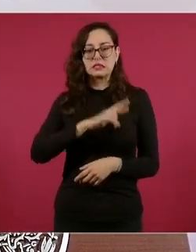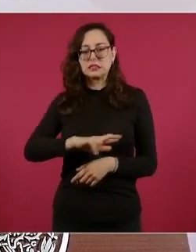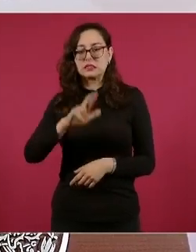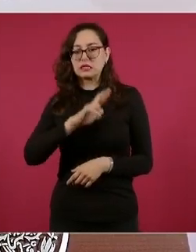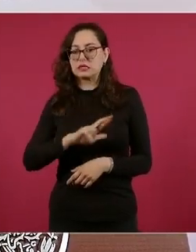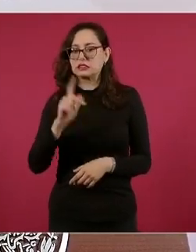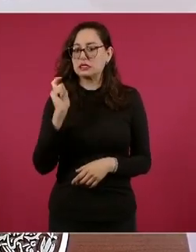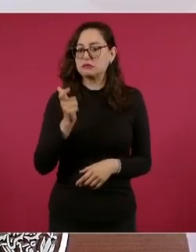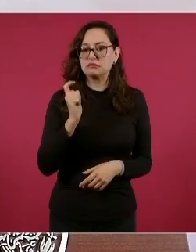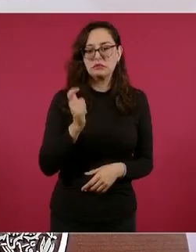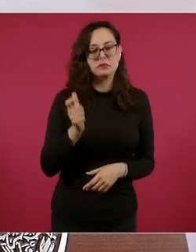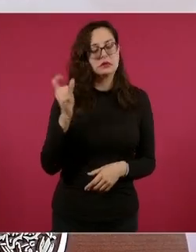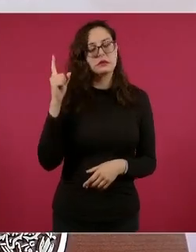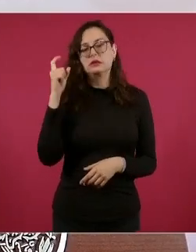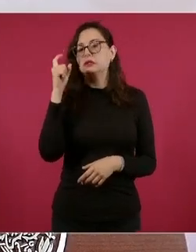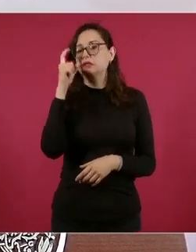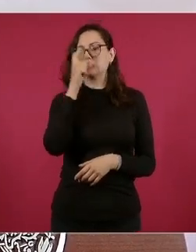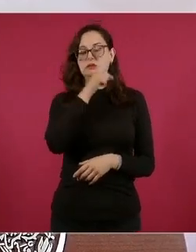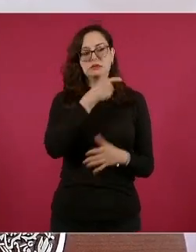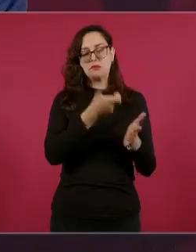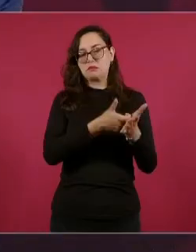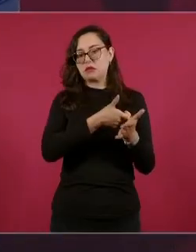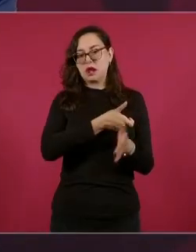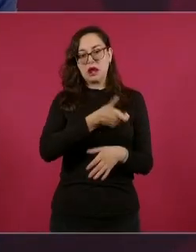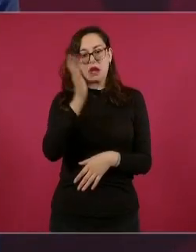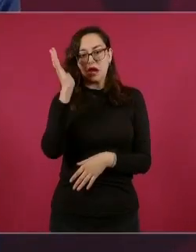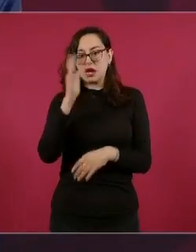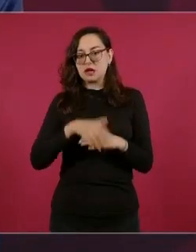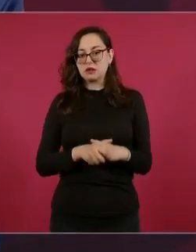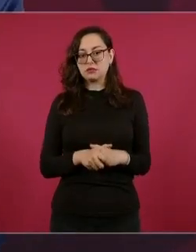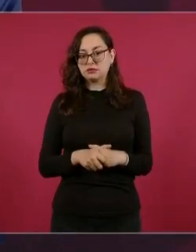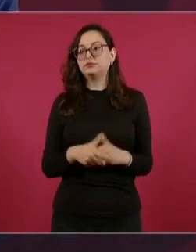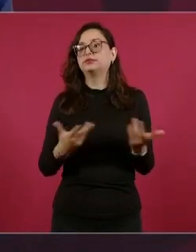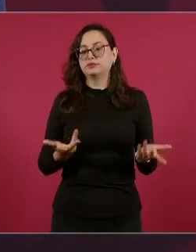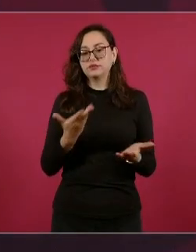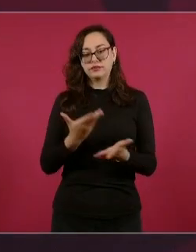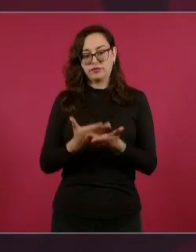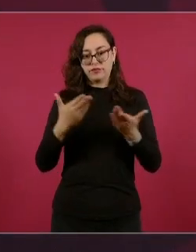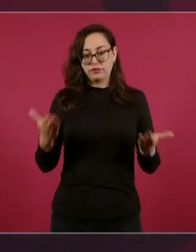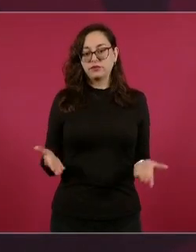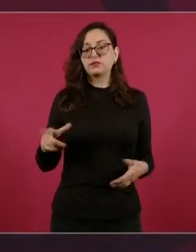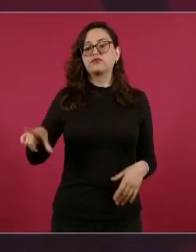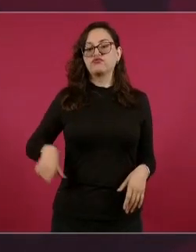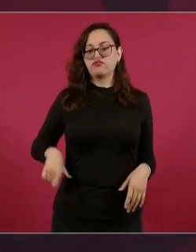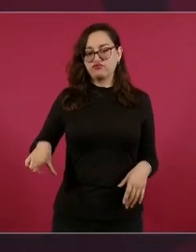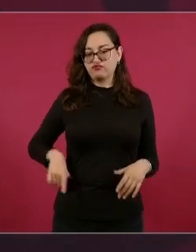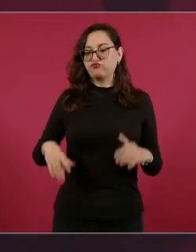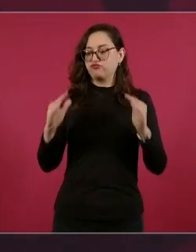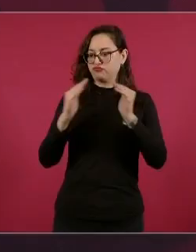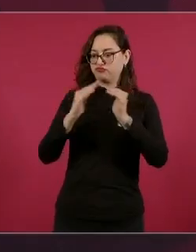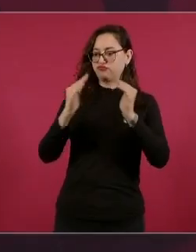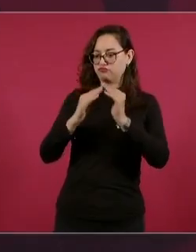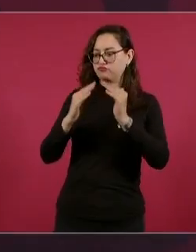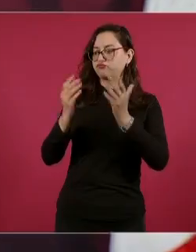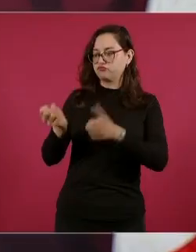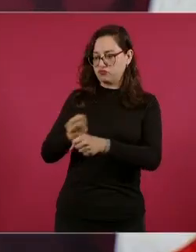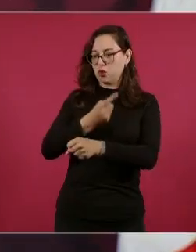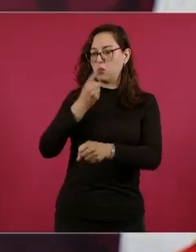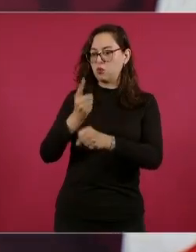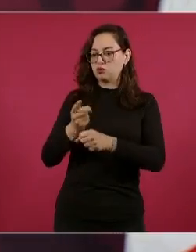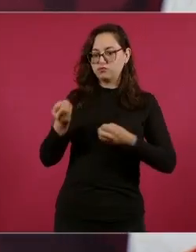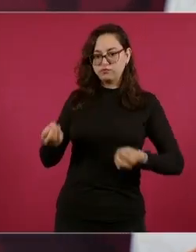o sea, muy cara la renta, y que van a tener oportunidad de tener su